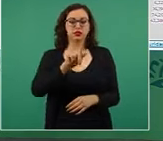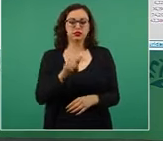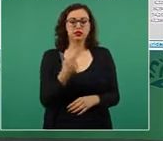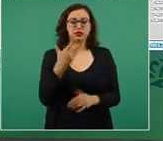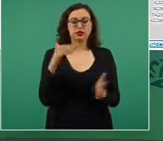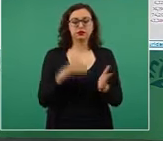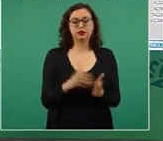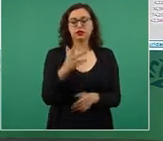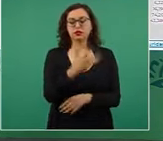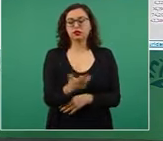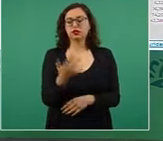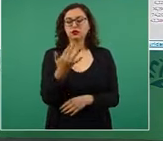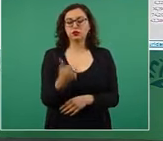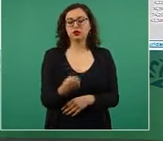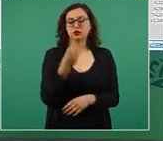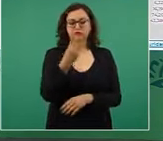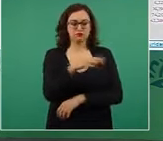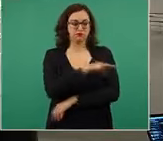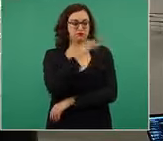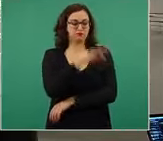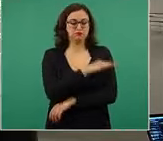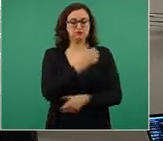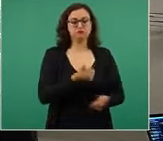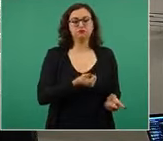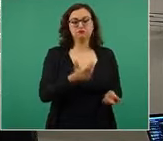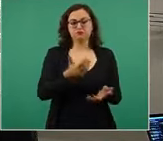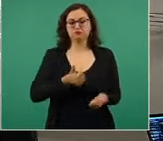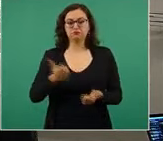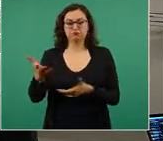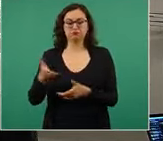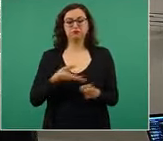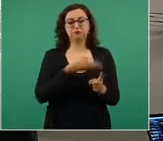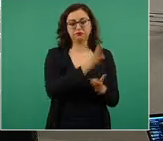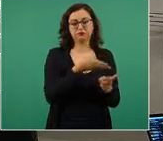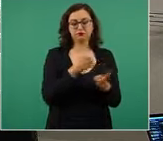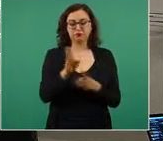2.377.553 dosis. Por vía terrestre serán